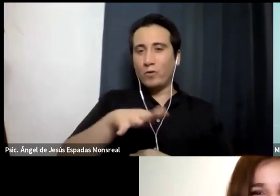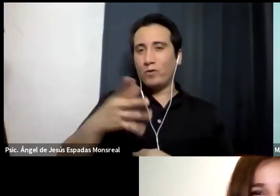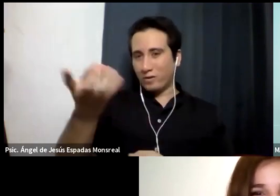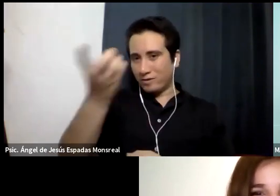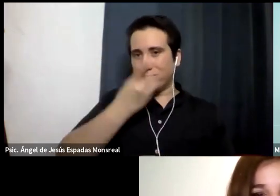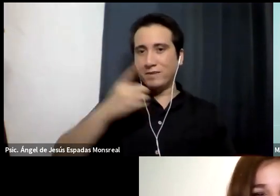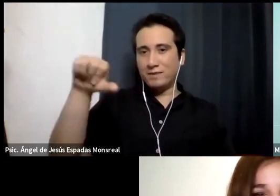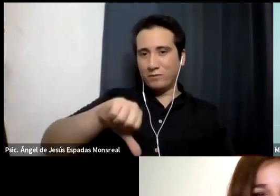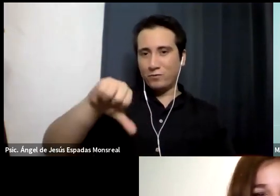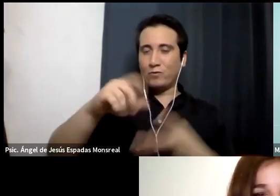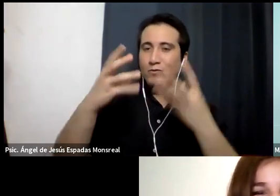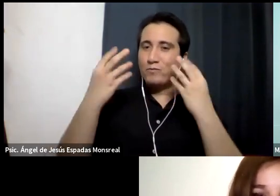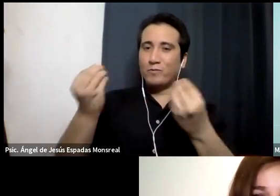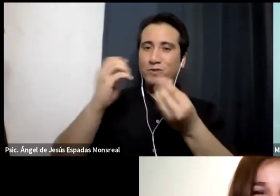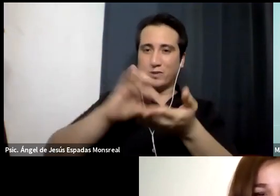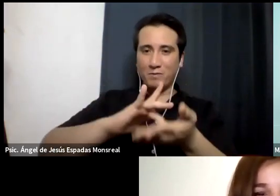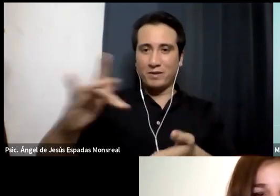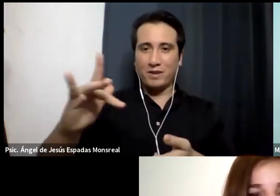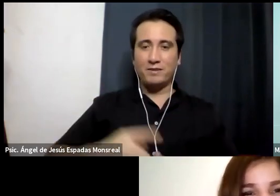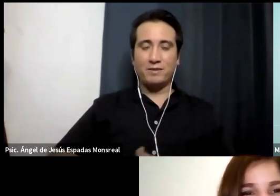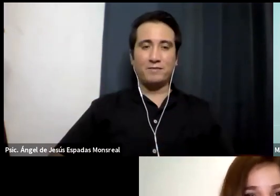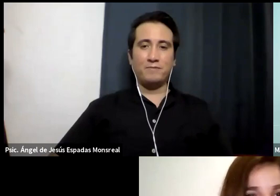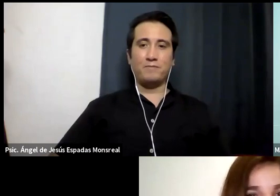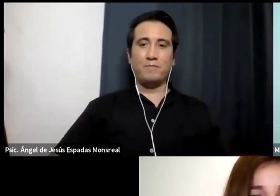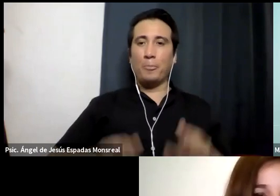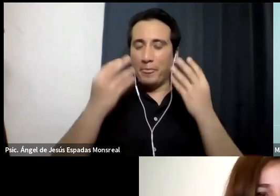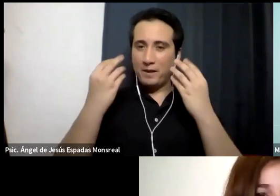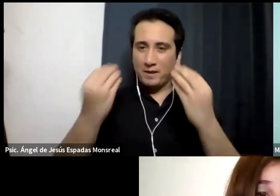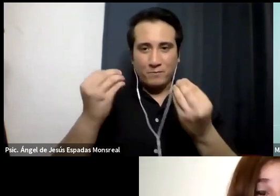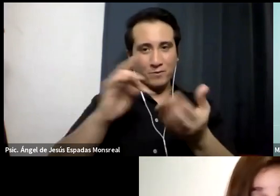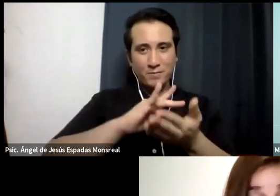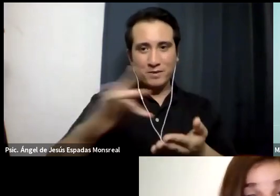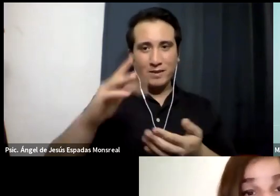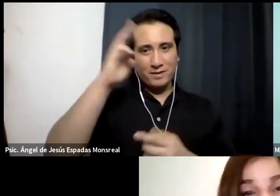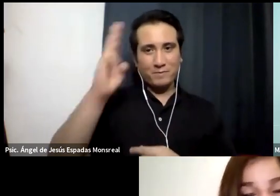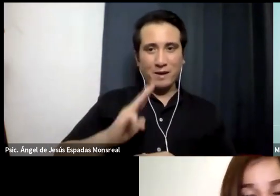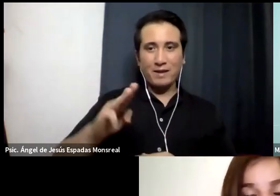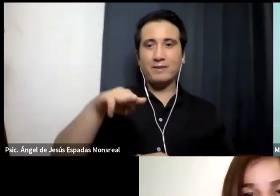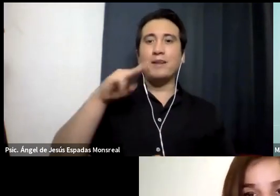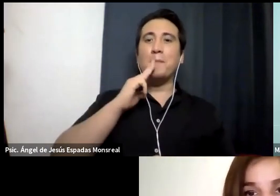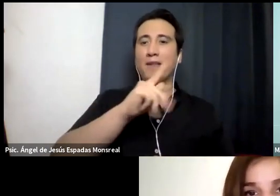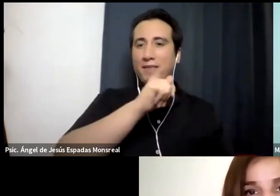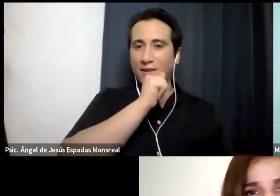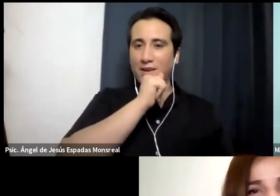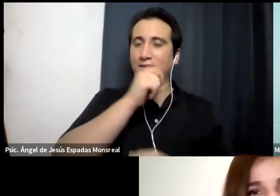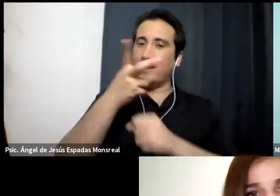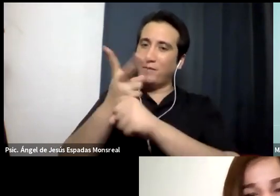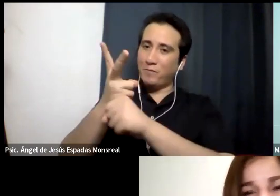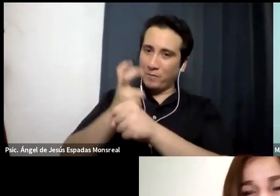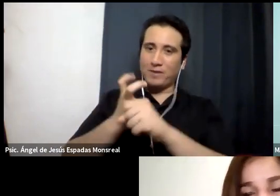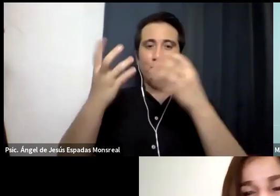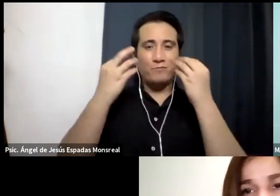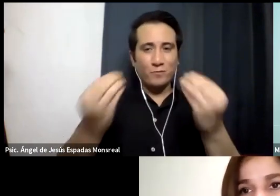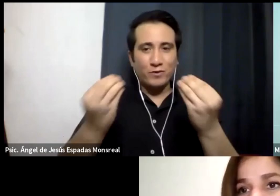con nosotros. Muchísimas gracias. Muchísimas gracias, maestra María Teresa, por la invitación.